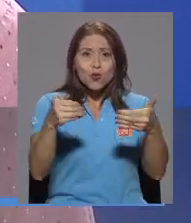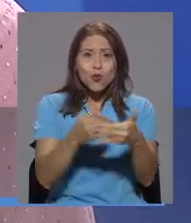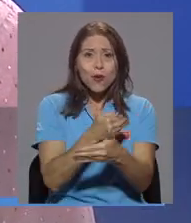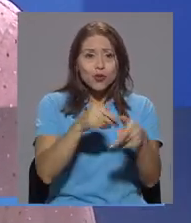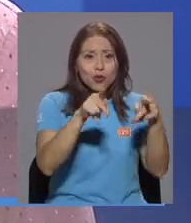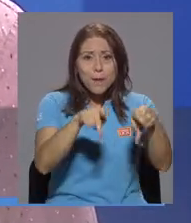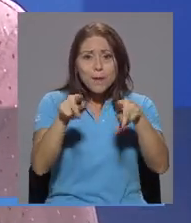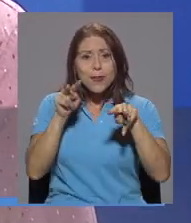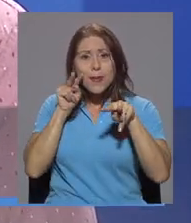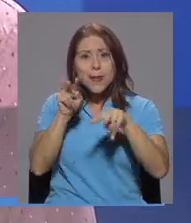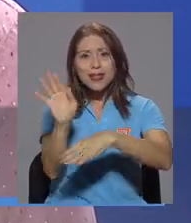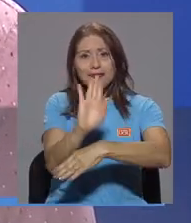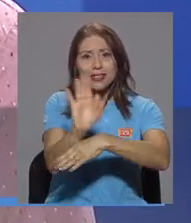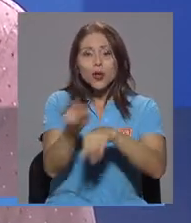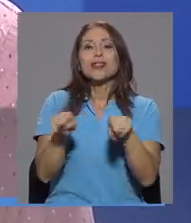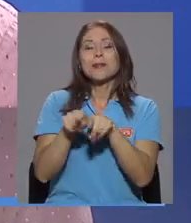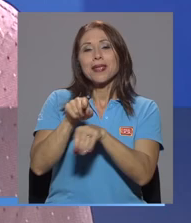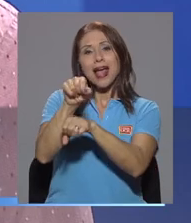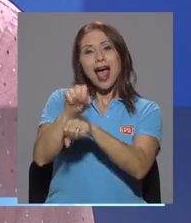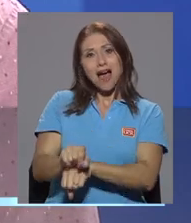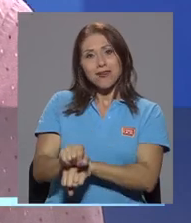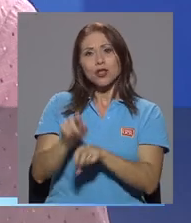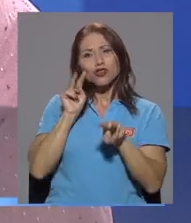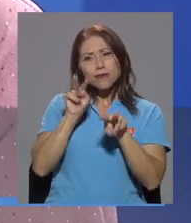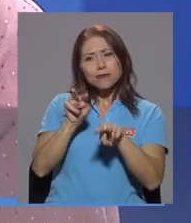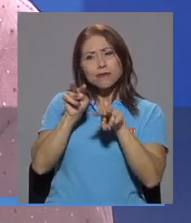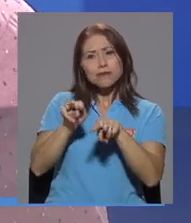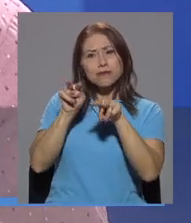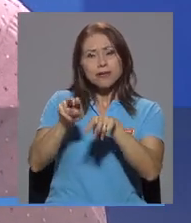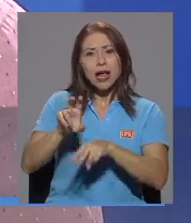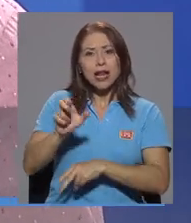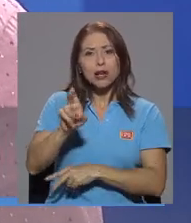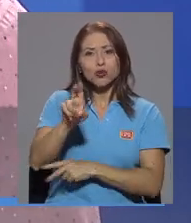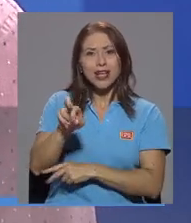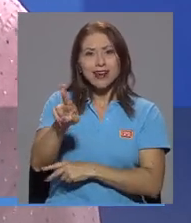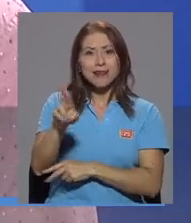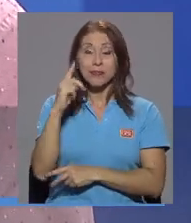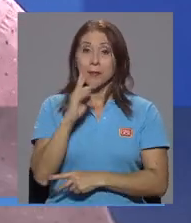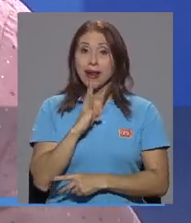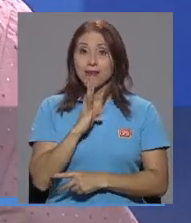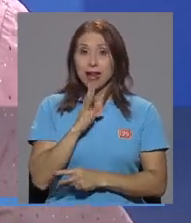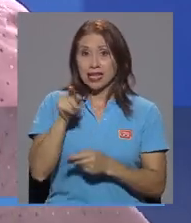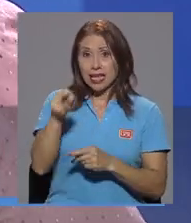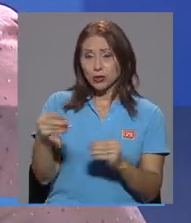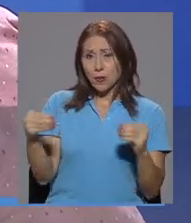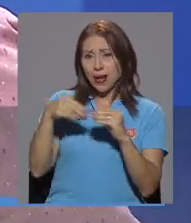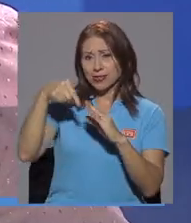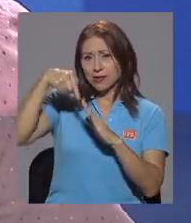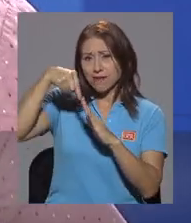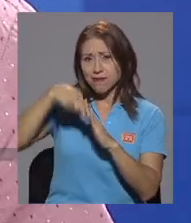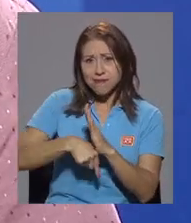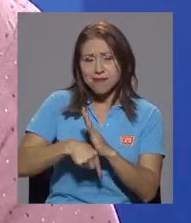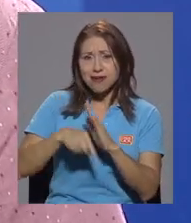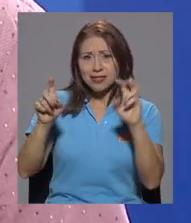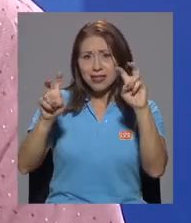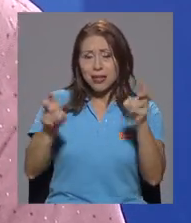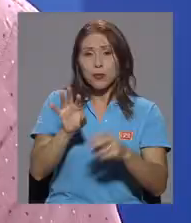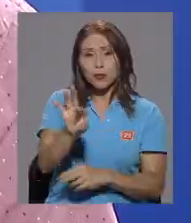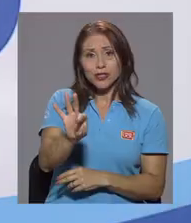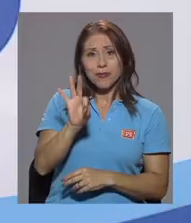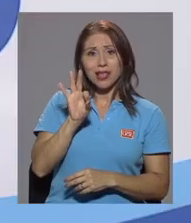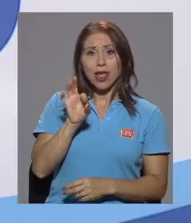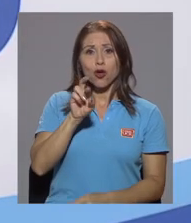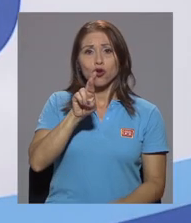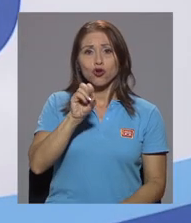y los hábitos de consumo de la audiencia del canal user para hablarnos precisamente y más a fondo sobre este tema hemos invitado a